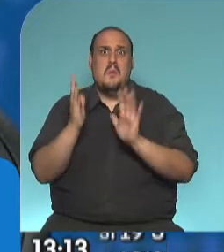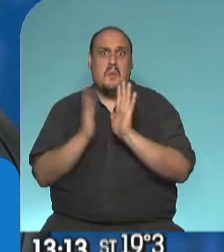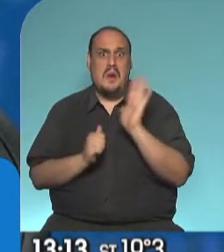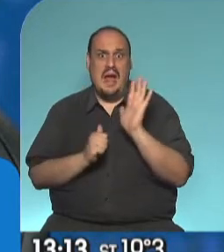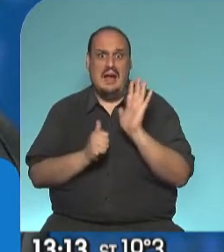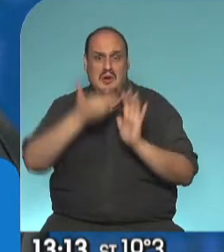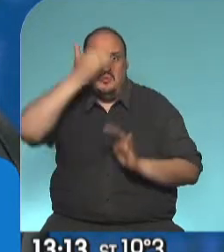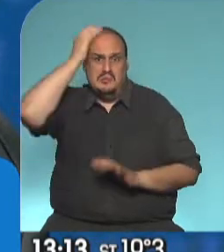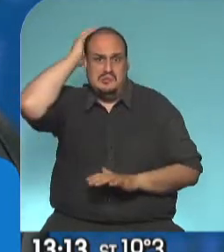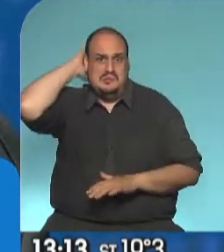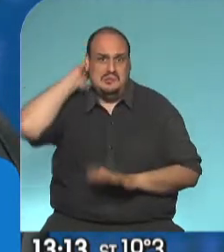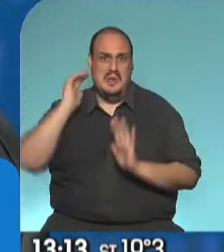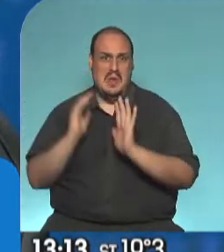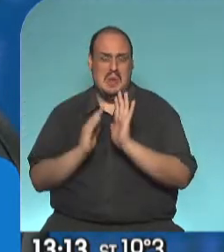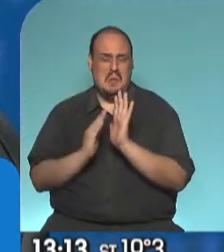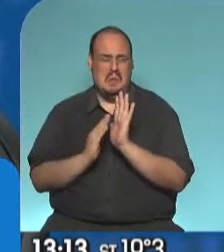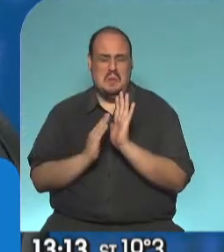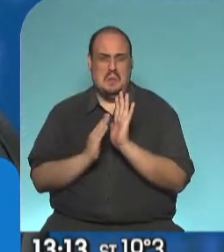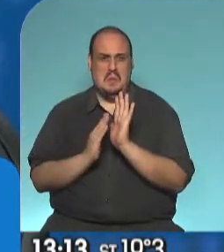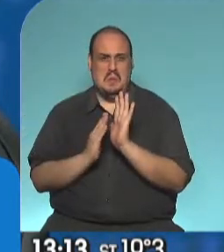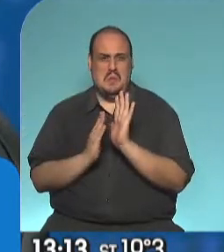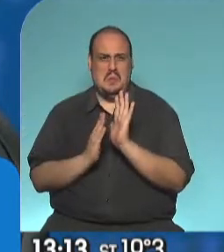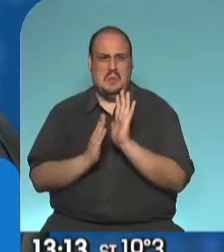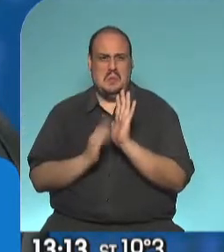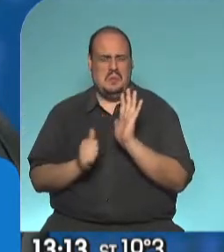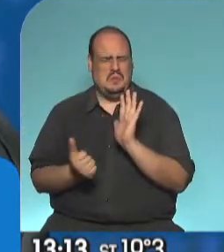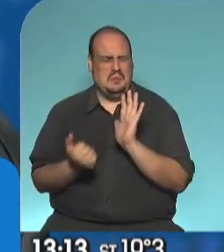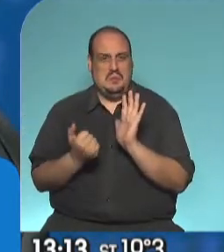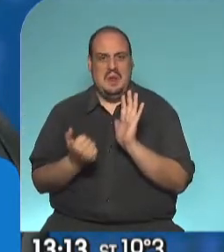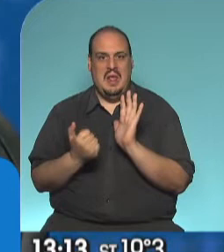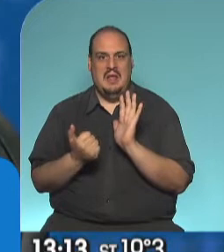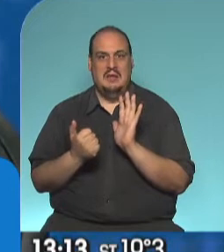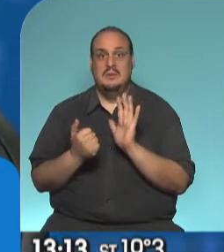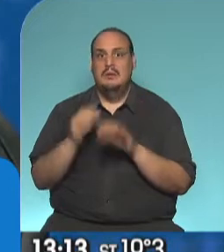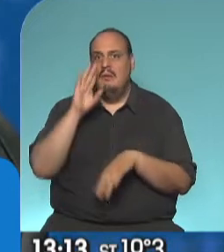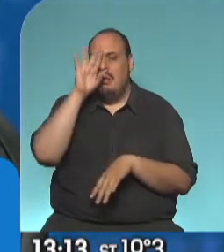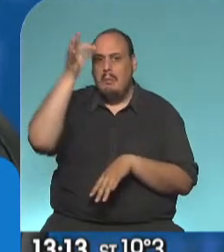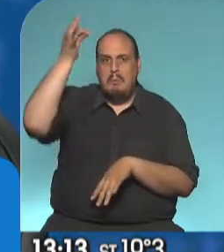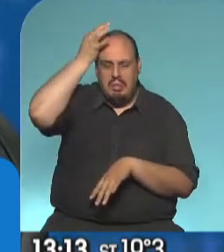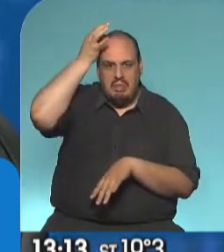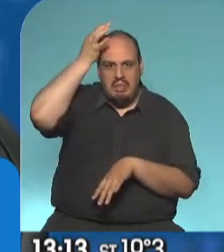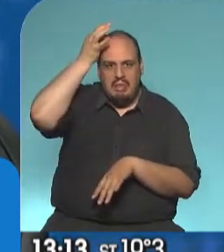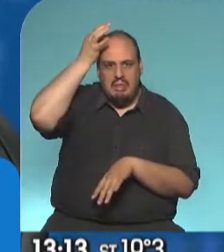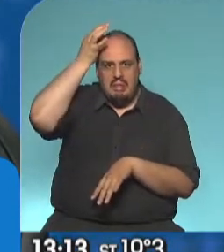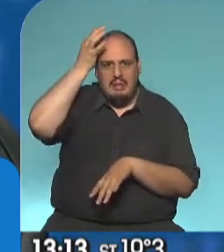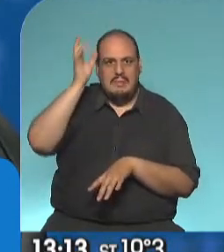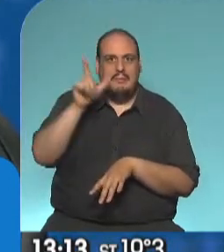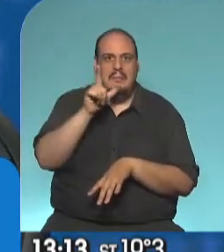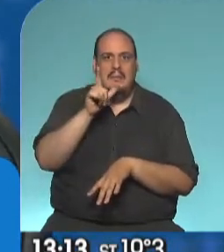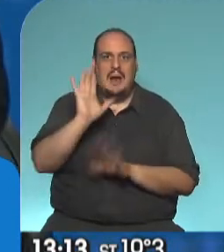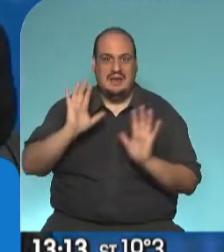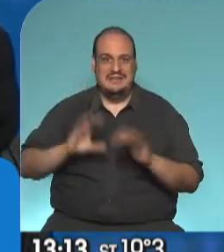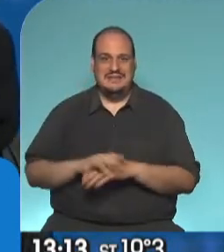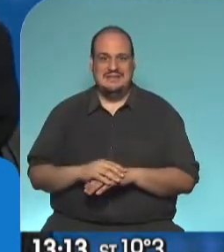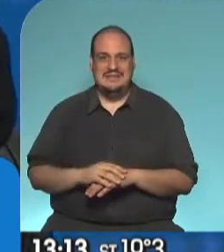claro, el cabello muy blanco, entonces se ve como una mosca en un vaso de leche, casi podríamos decir.